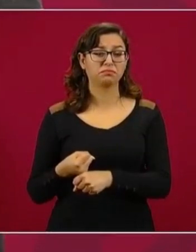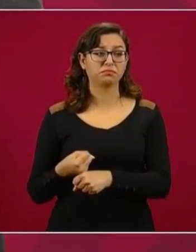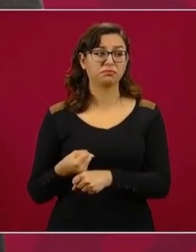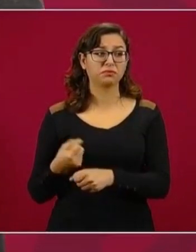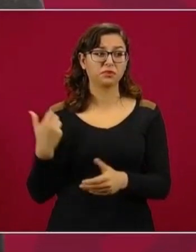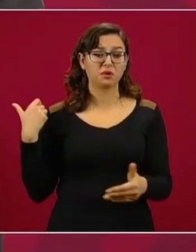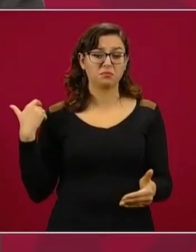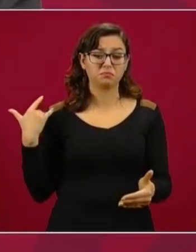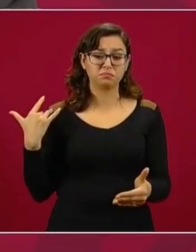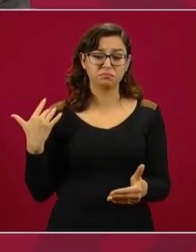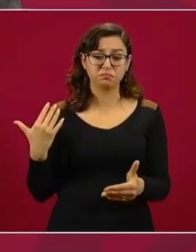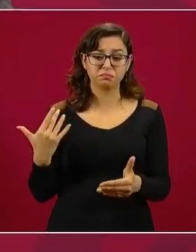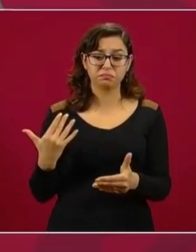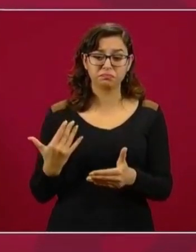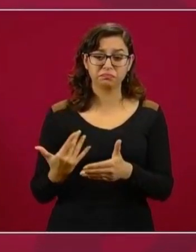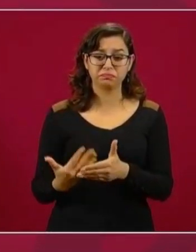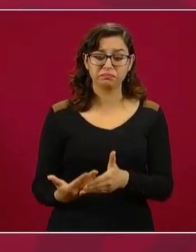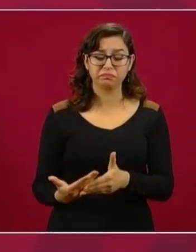cuando